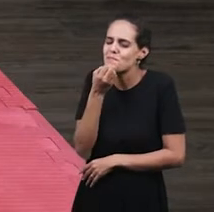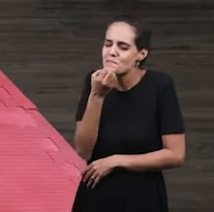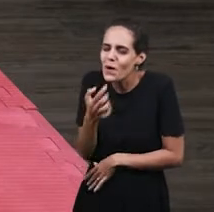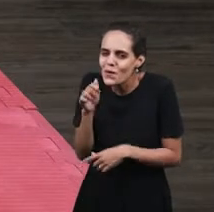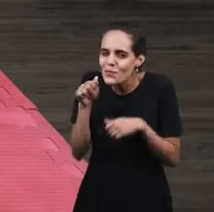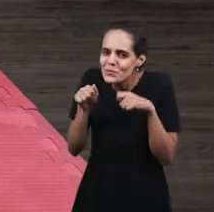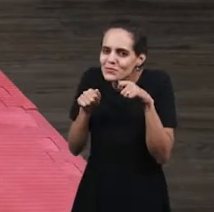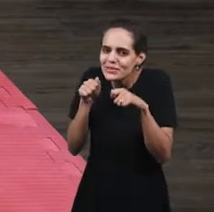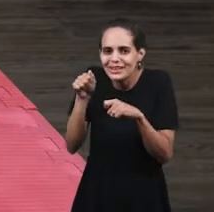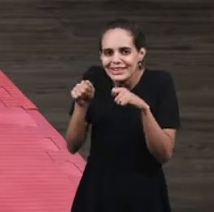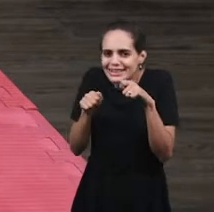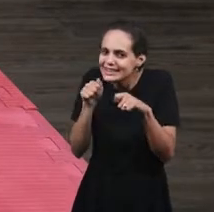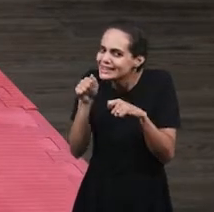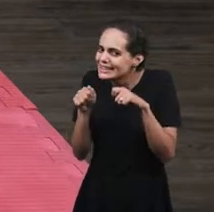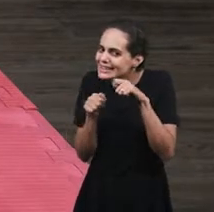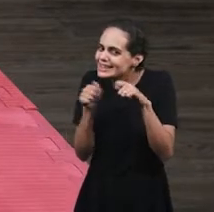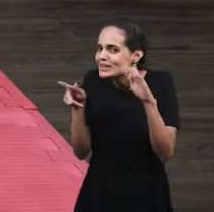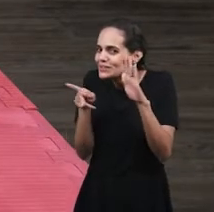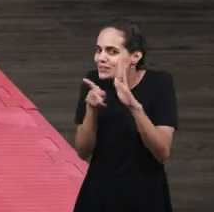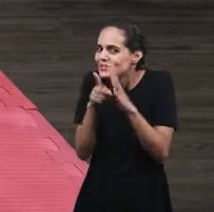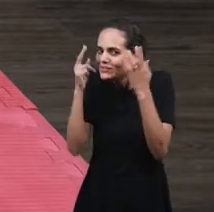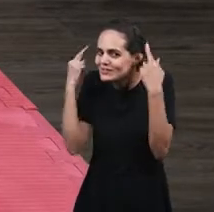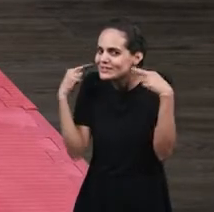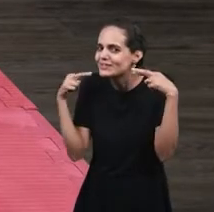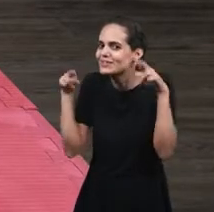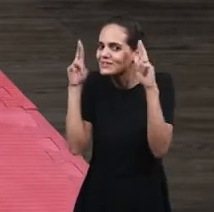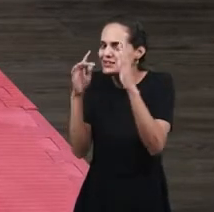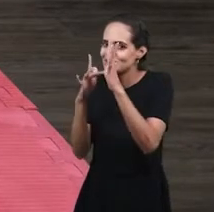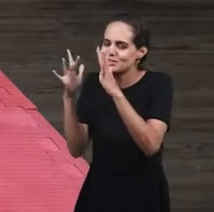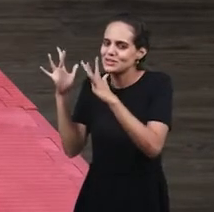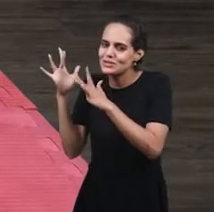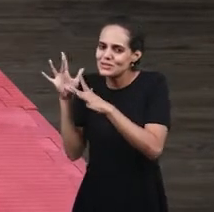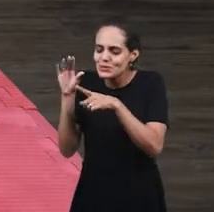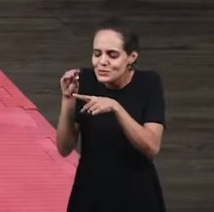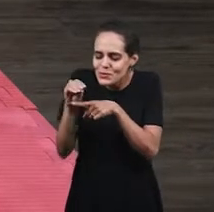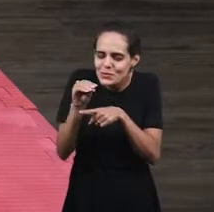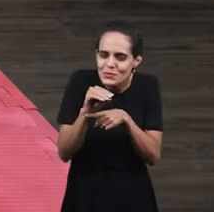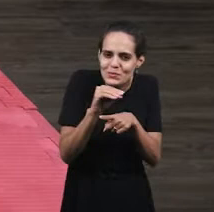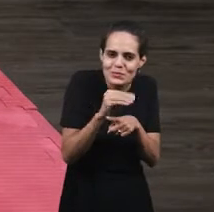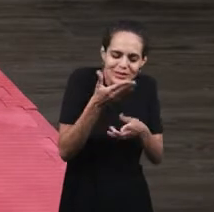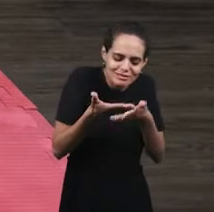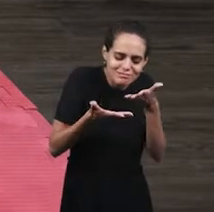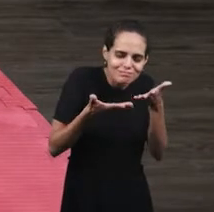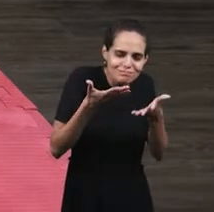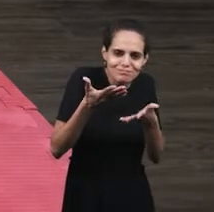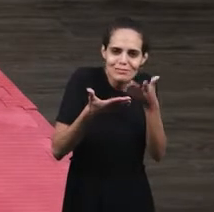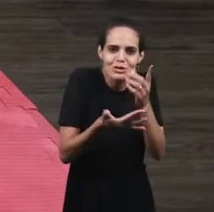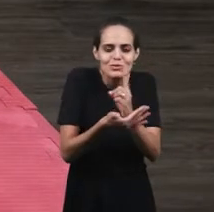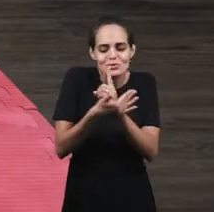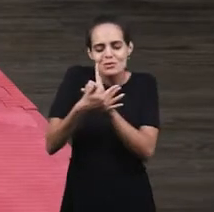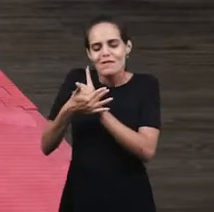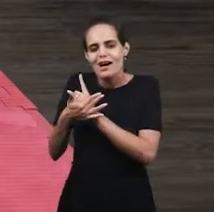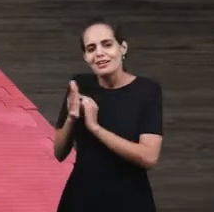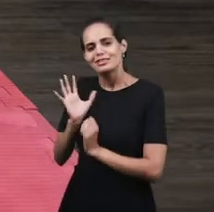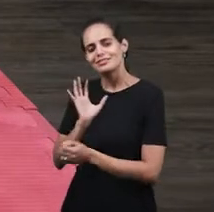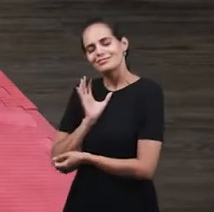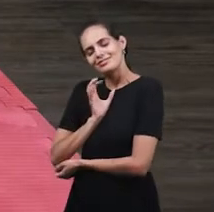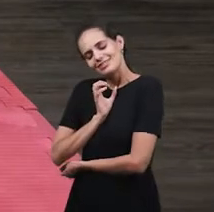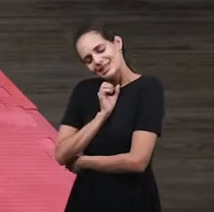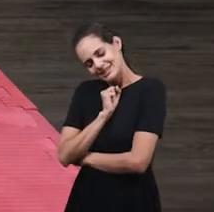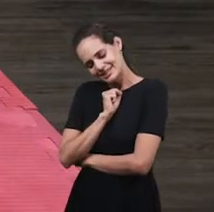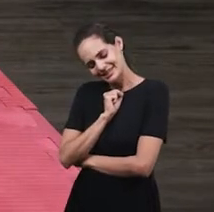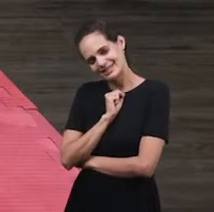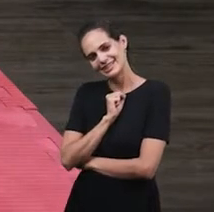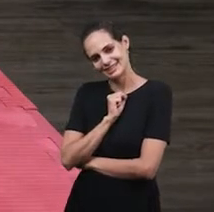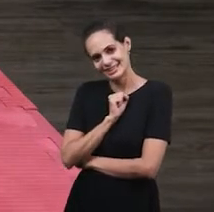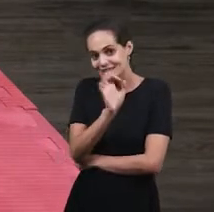una ovejita de Jesús! Él cuida de nuestras vidas, nos protege, nos guarda, nos